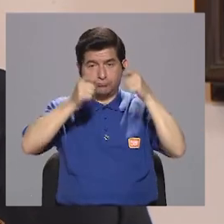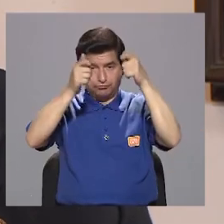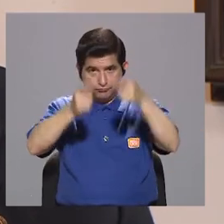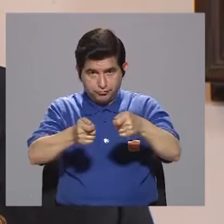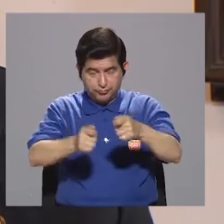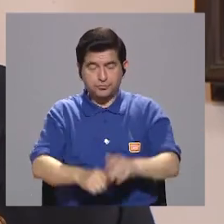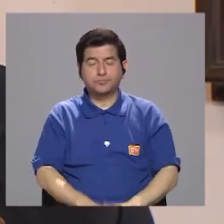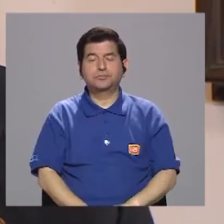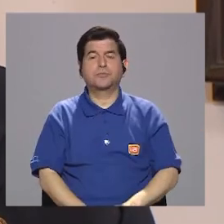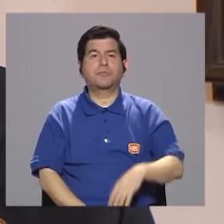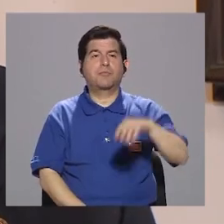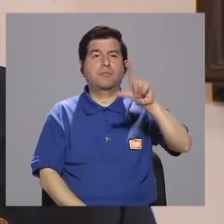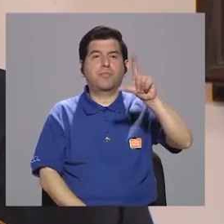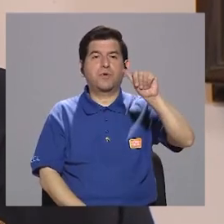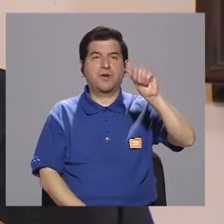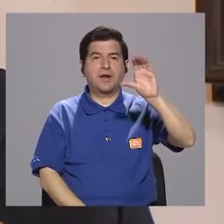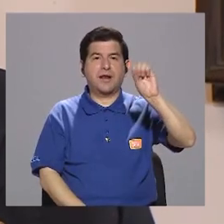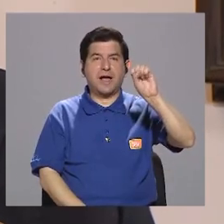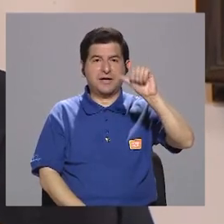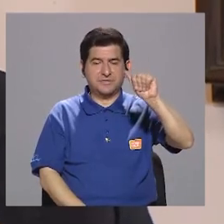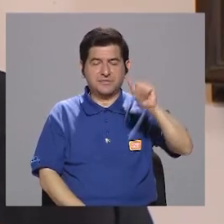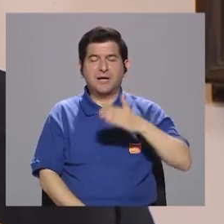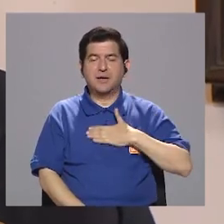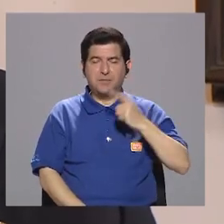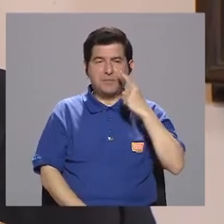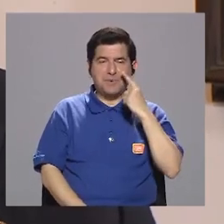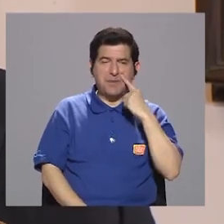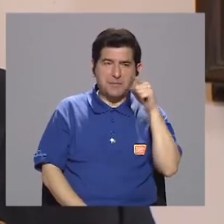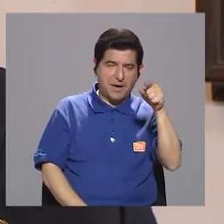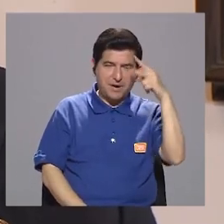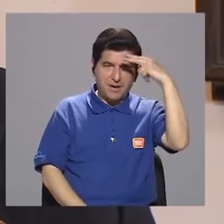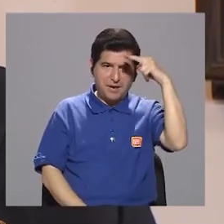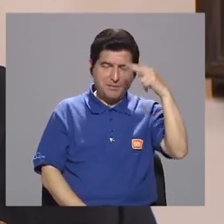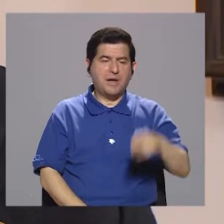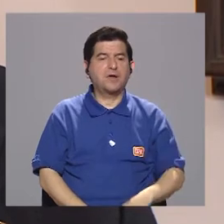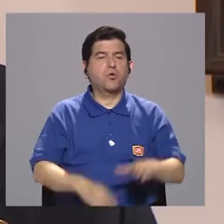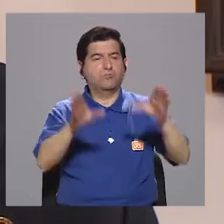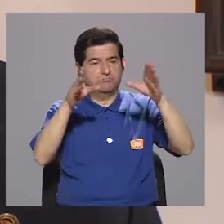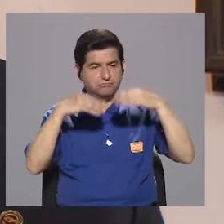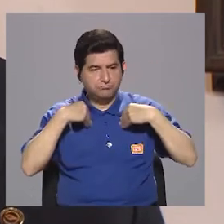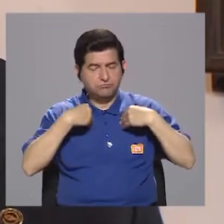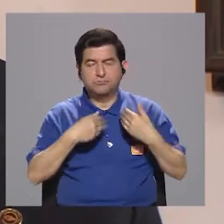y por laxa papá lo recibía en México y se las entregaba al doctor.